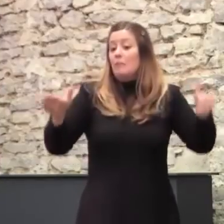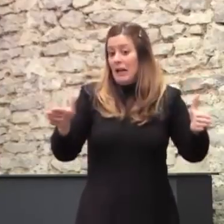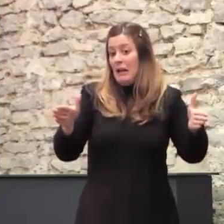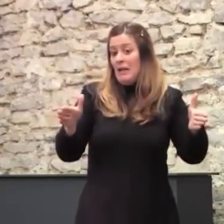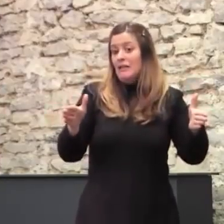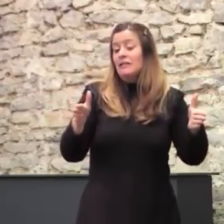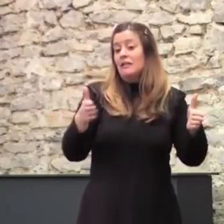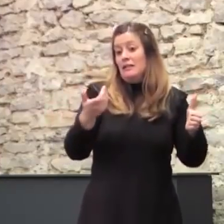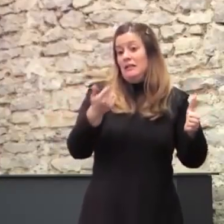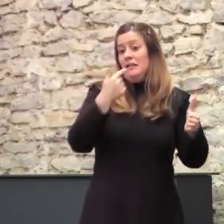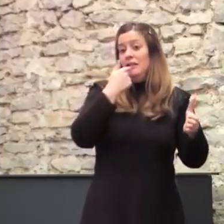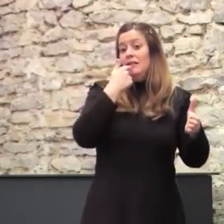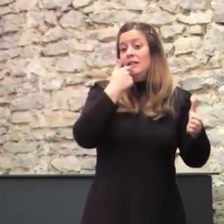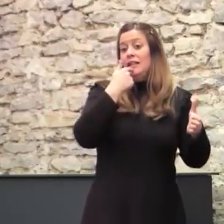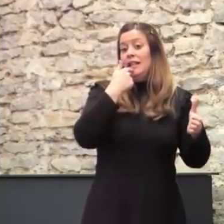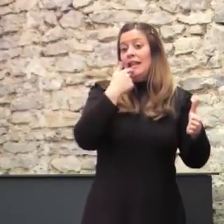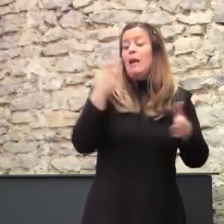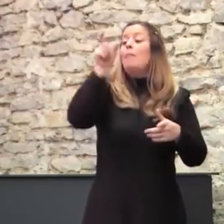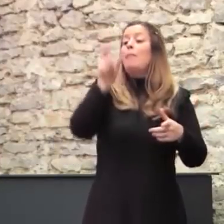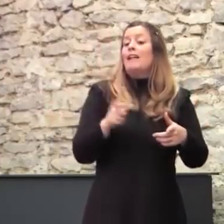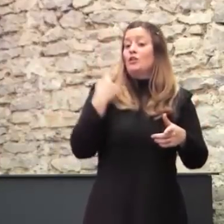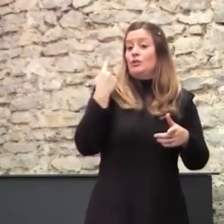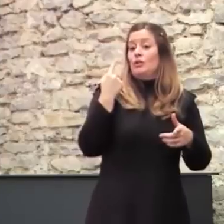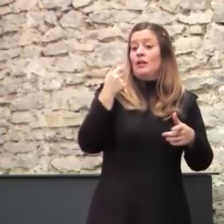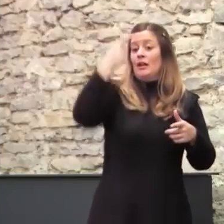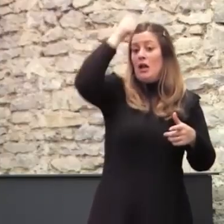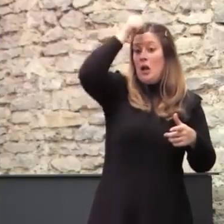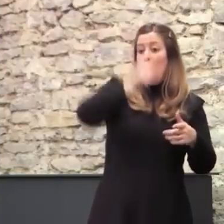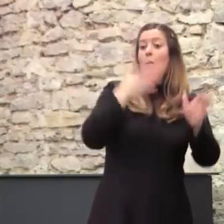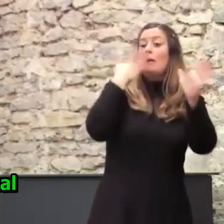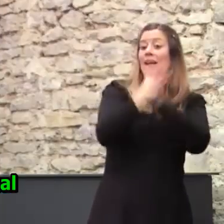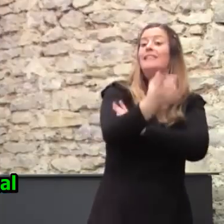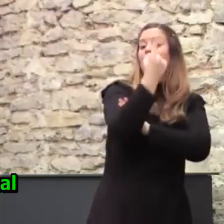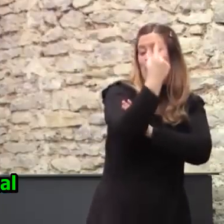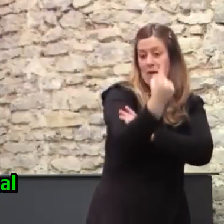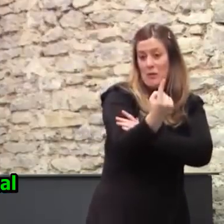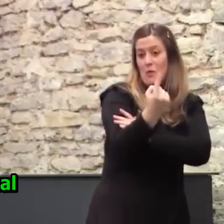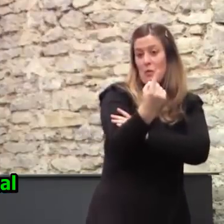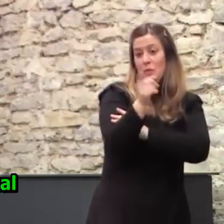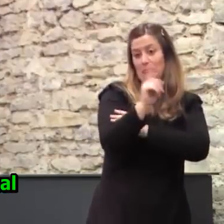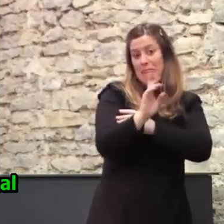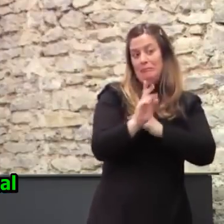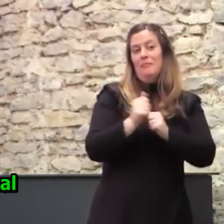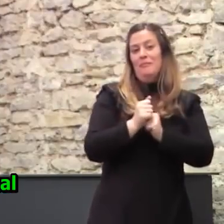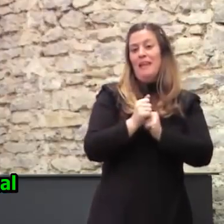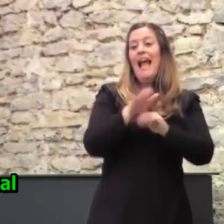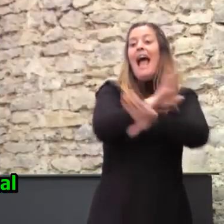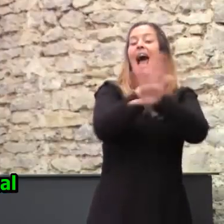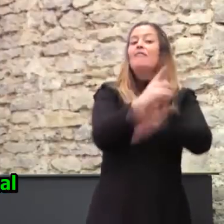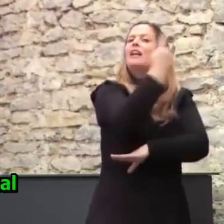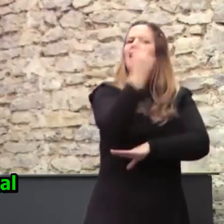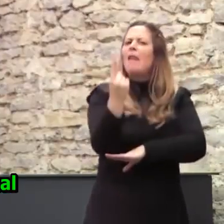monogamia es retrógrada y conservadora y machista, ¿no? En realidad no. Yo creo que se trata un poco de que cada cual